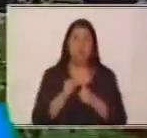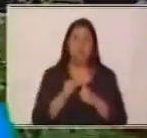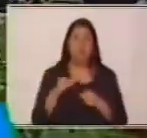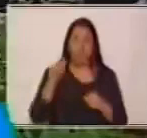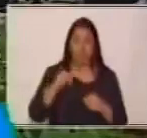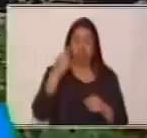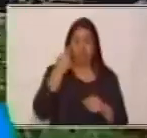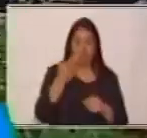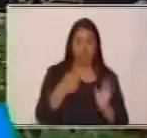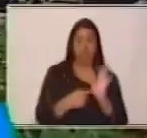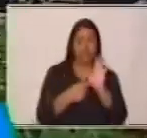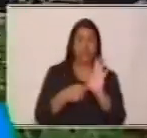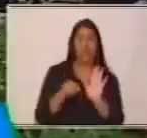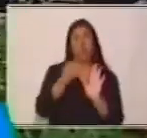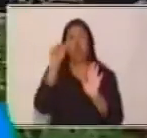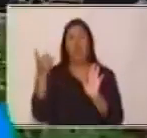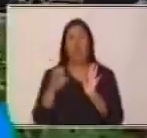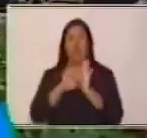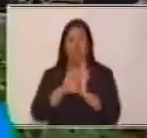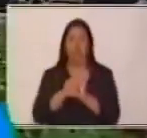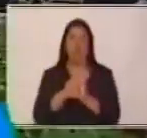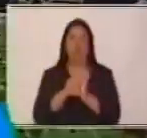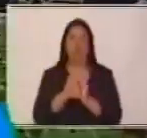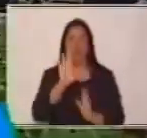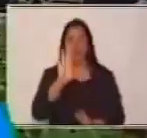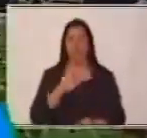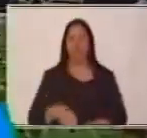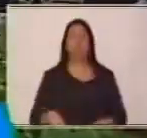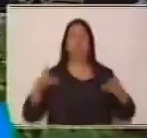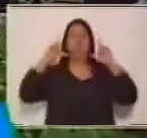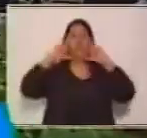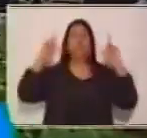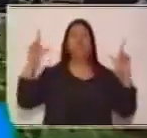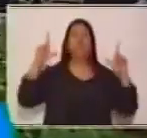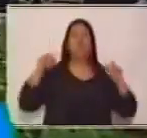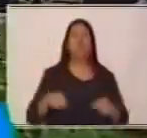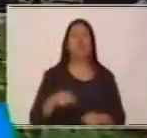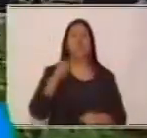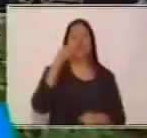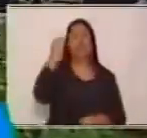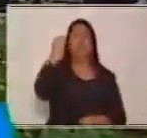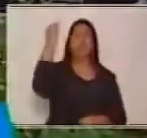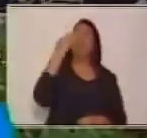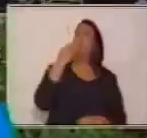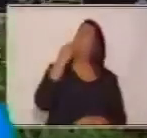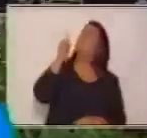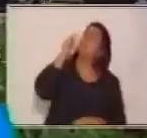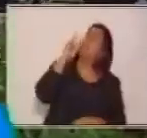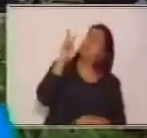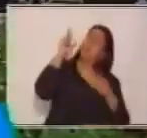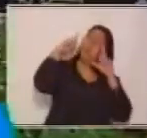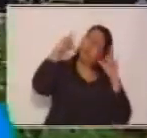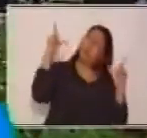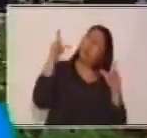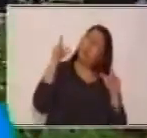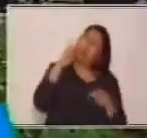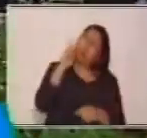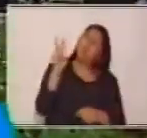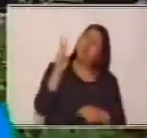la comparación. El sol. Imagínate el sol, cómo lo ves, cómo lo